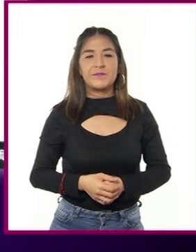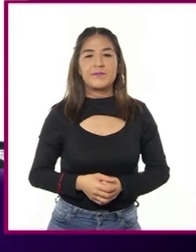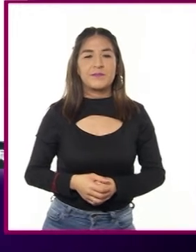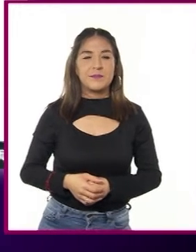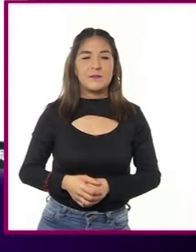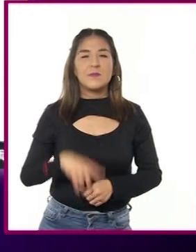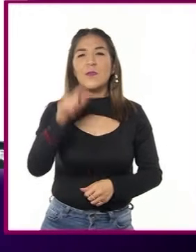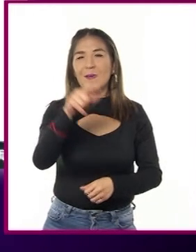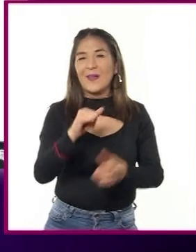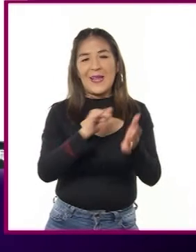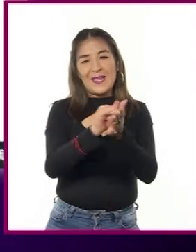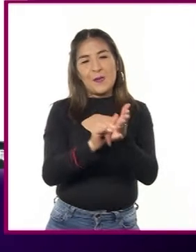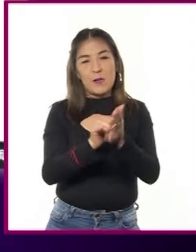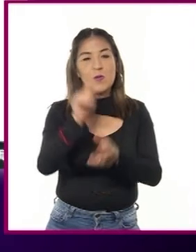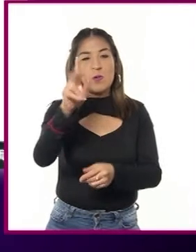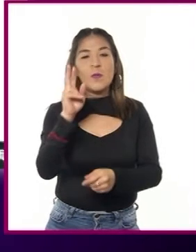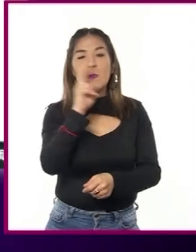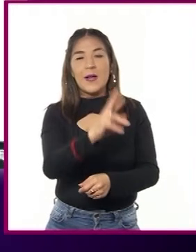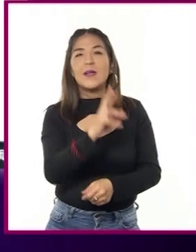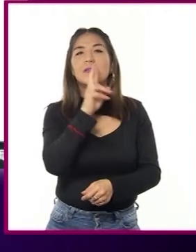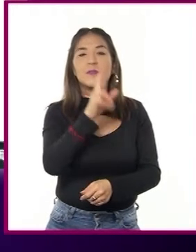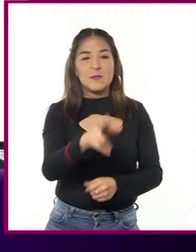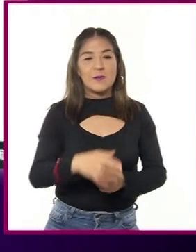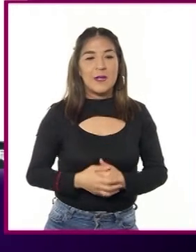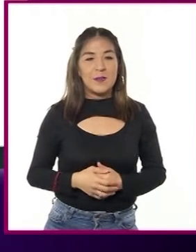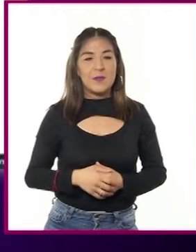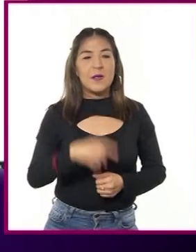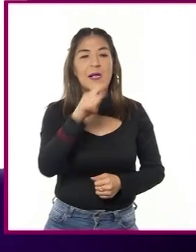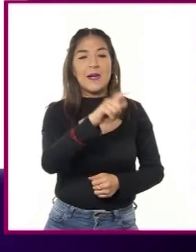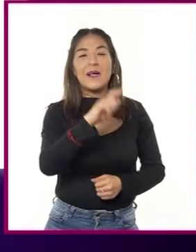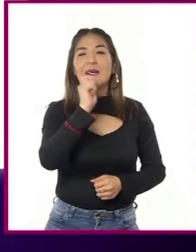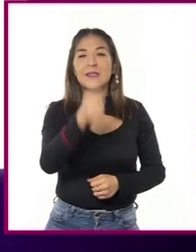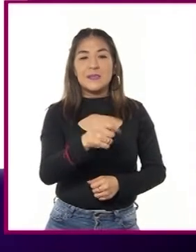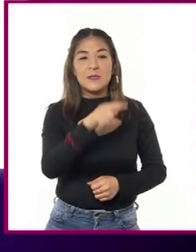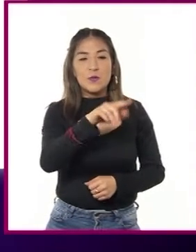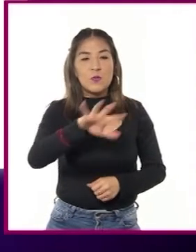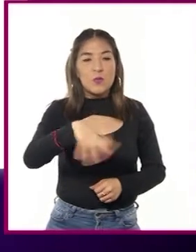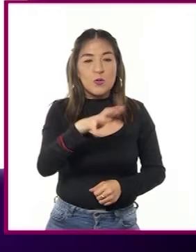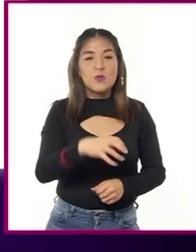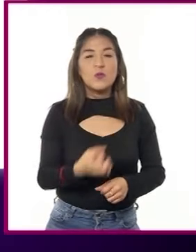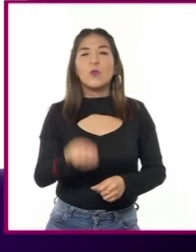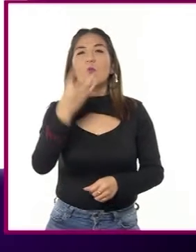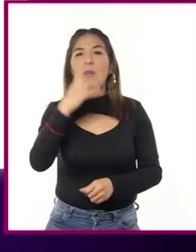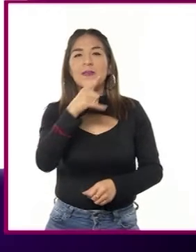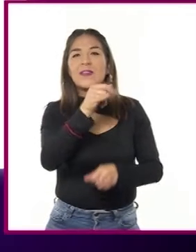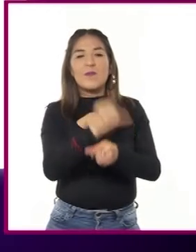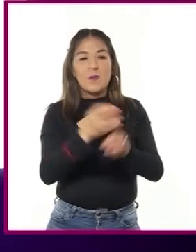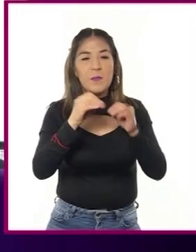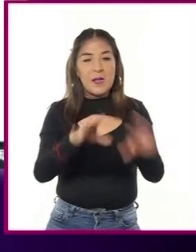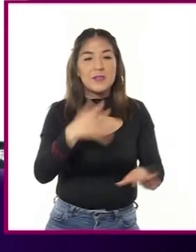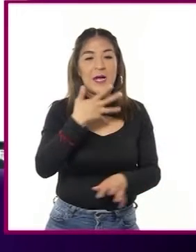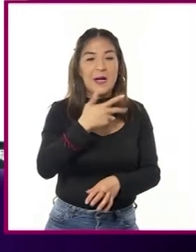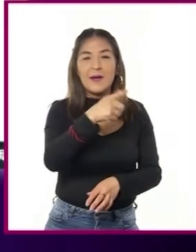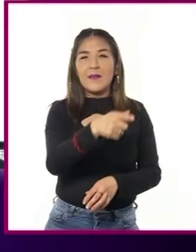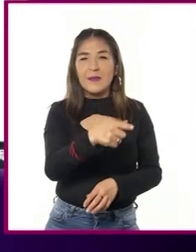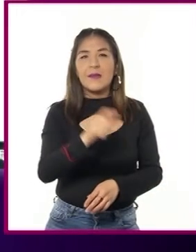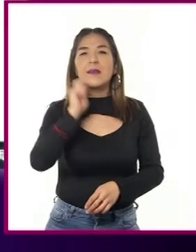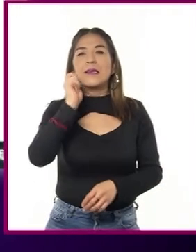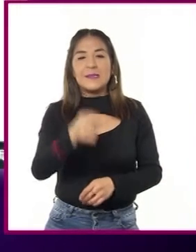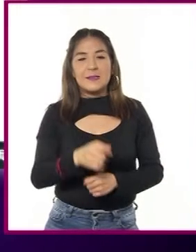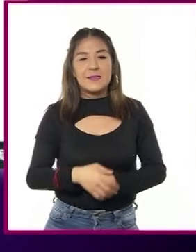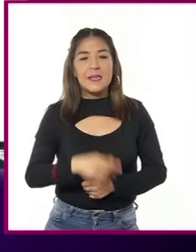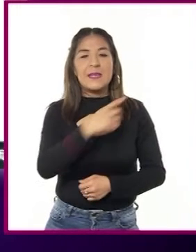Vemos los resultados. Ahora bien, si lo que queremos es buscar un tipo de archivo en específico, lo que haremos